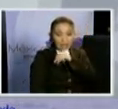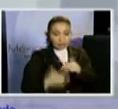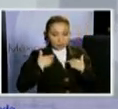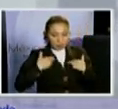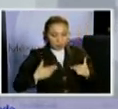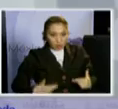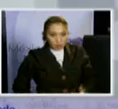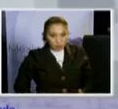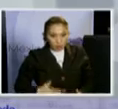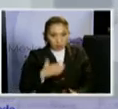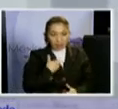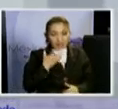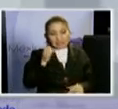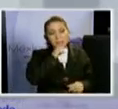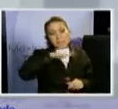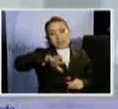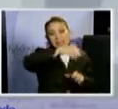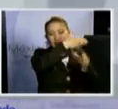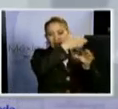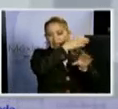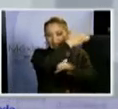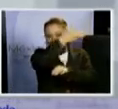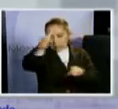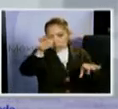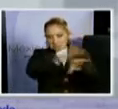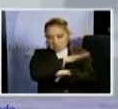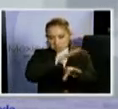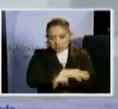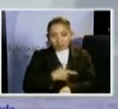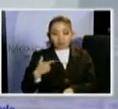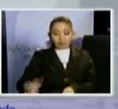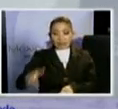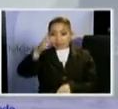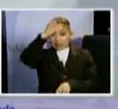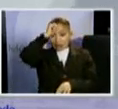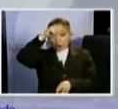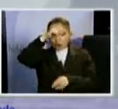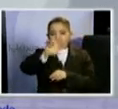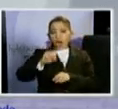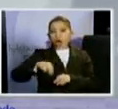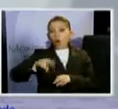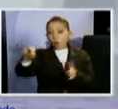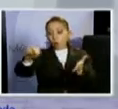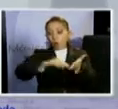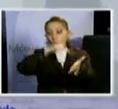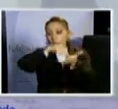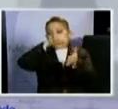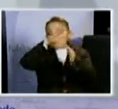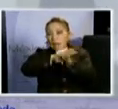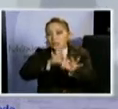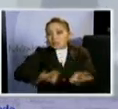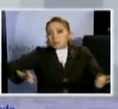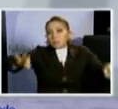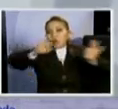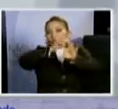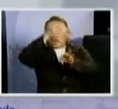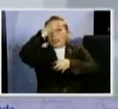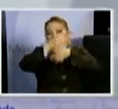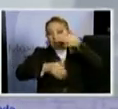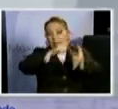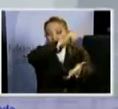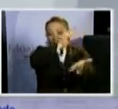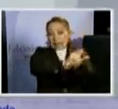el sistema climático. La Convención Marco de las Naciones Unidas es el principal instrumento